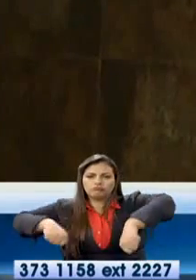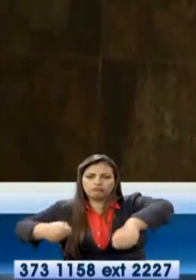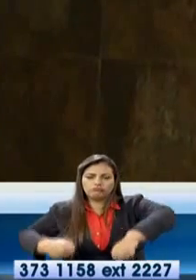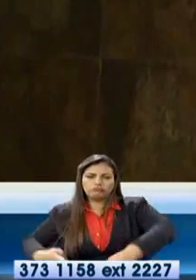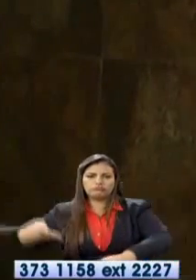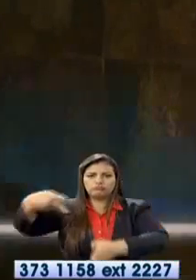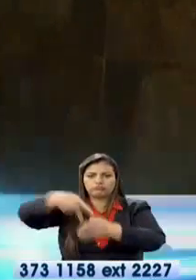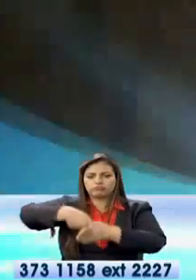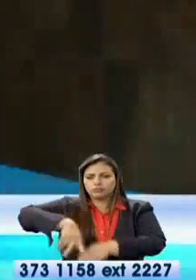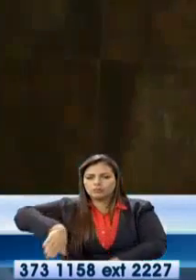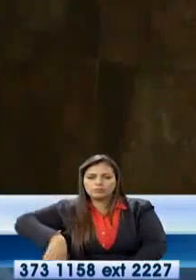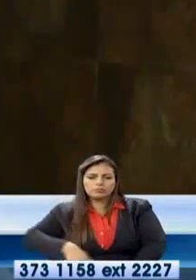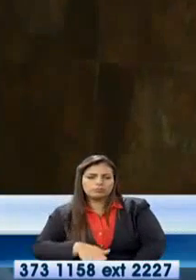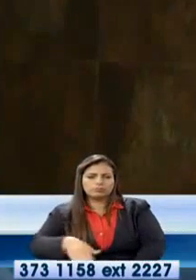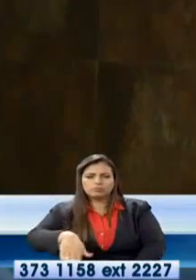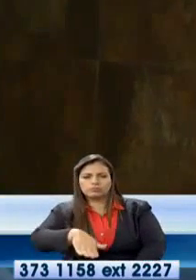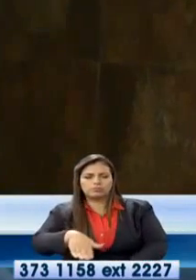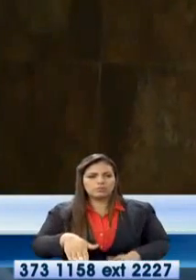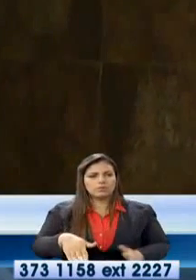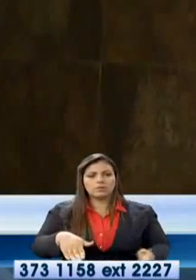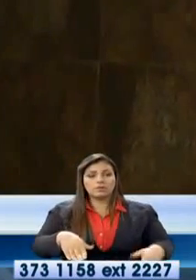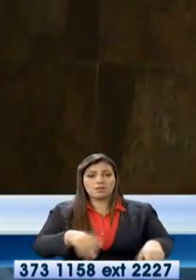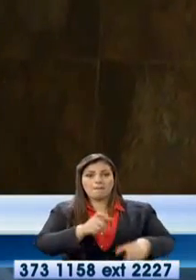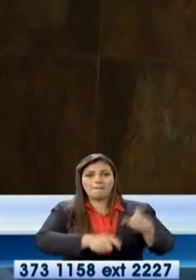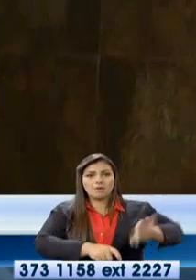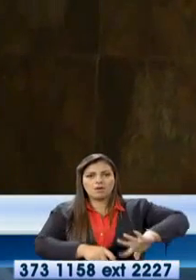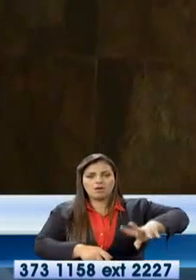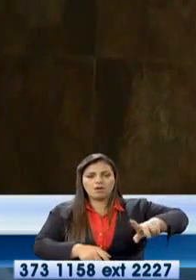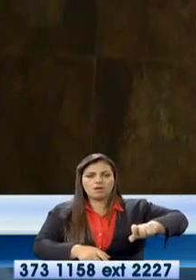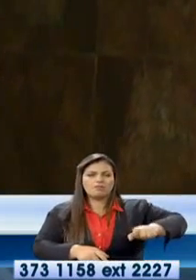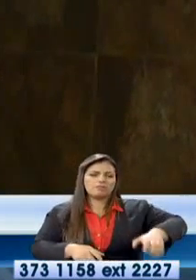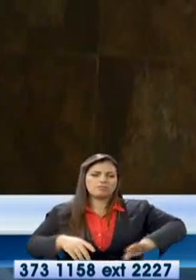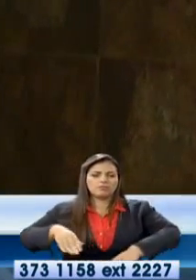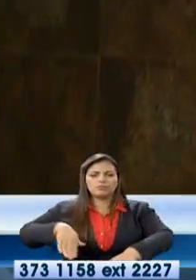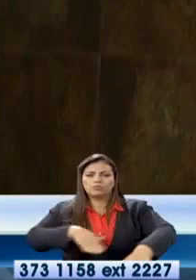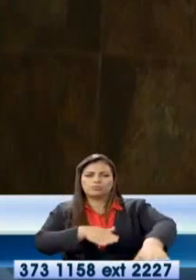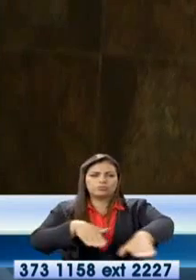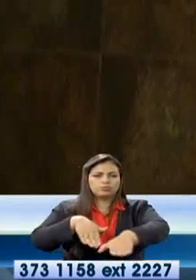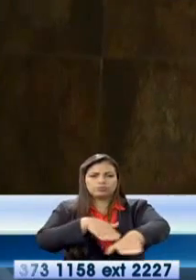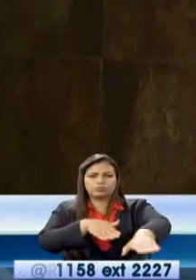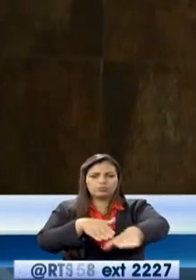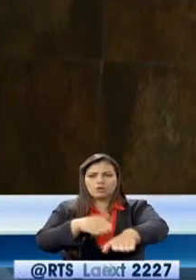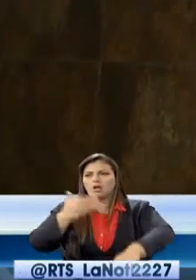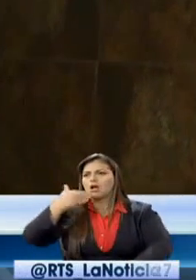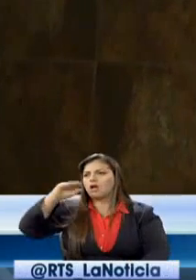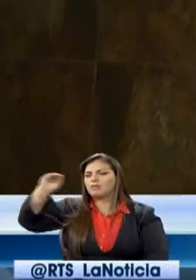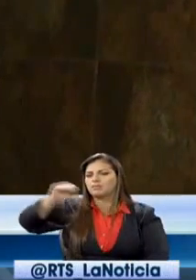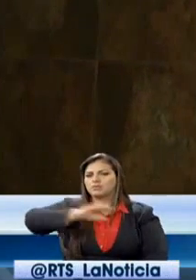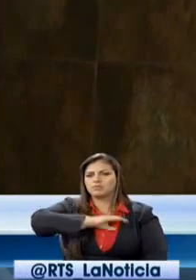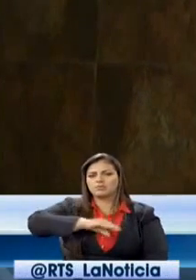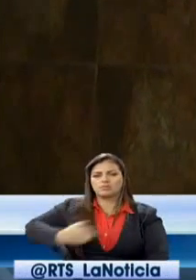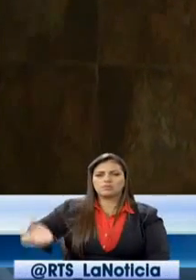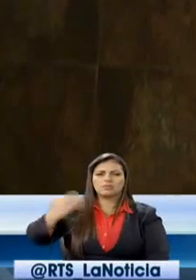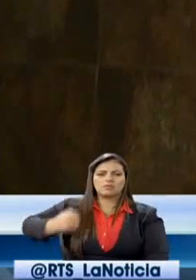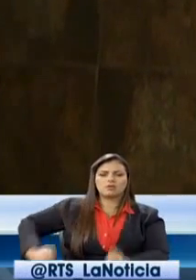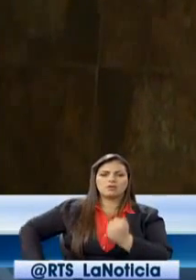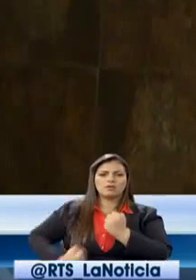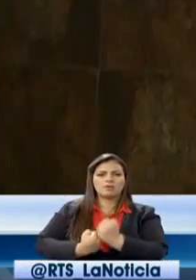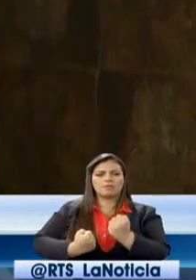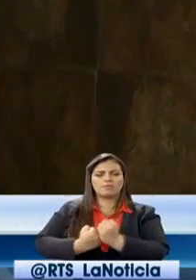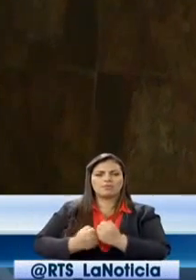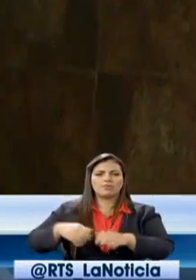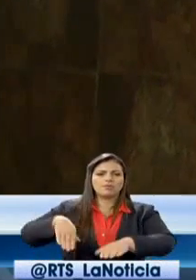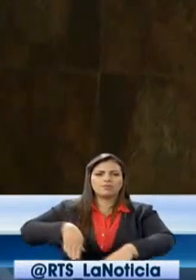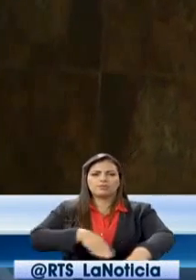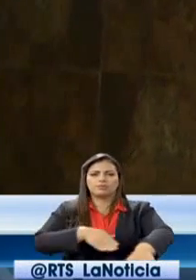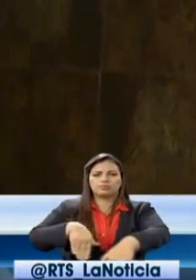través del 911, se enlazan con la Policía Nacional a la altura de la avenida La Penti, ya en Durán, y